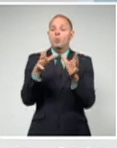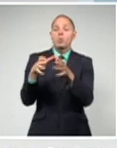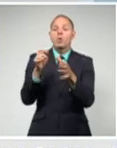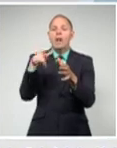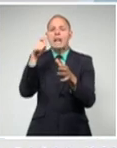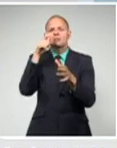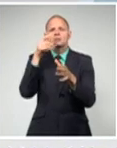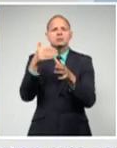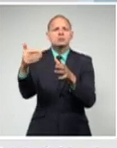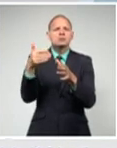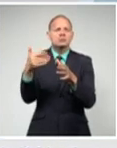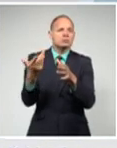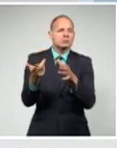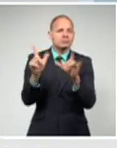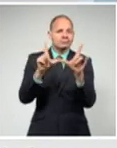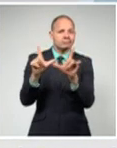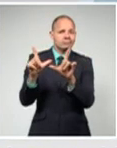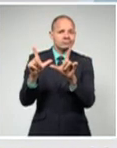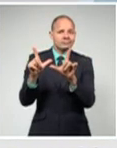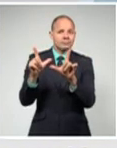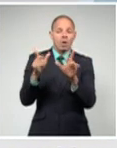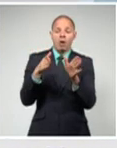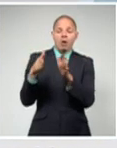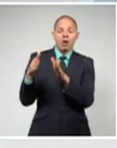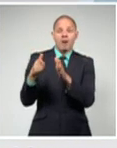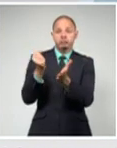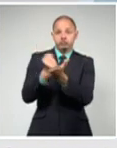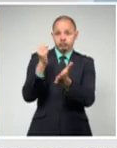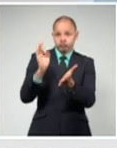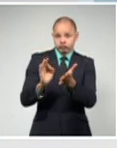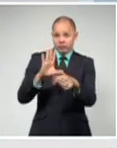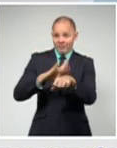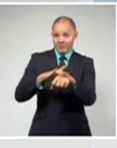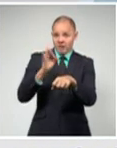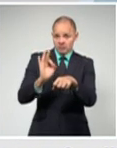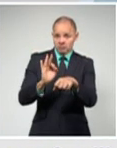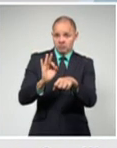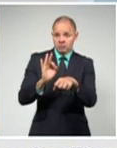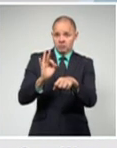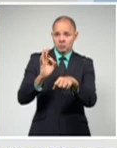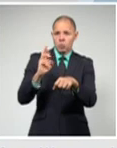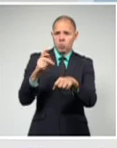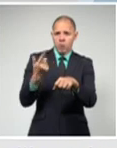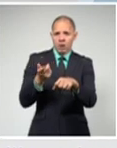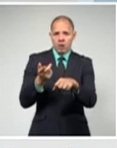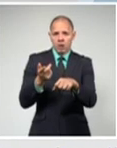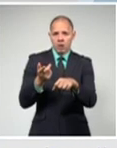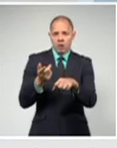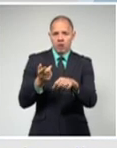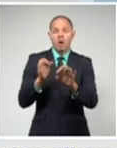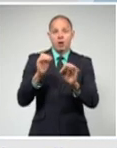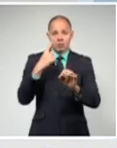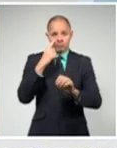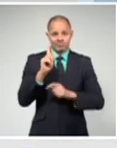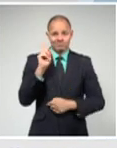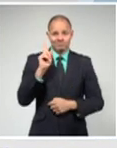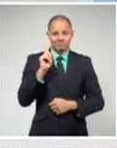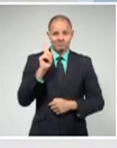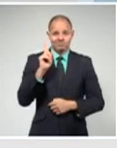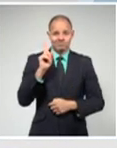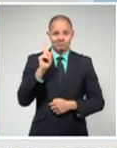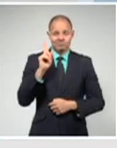14.367 y confirmados activos, pacientes con PCR positivo que están ingresados